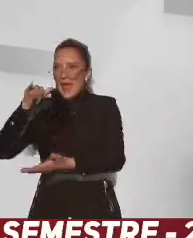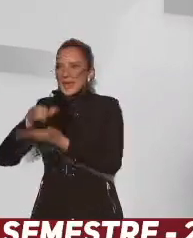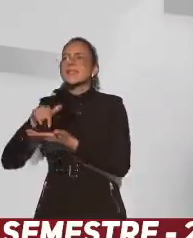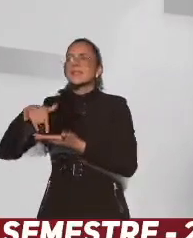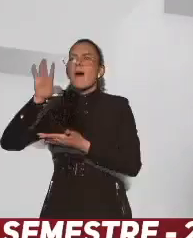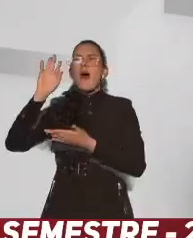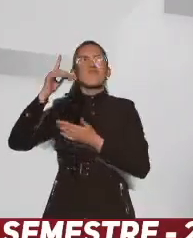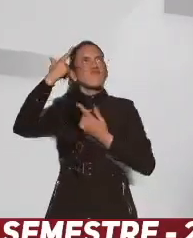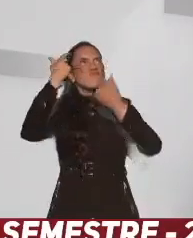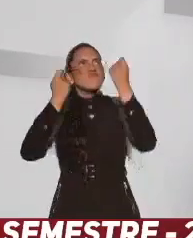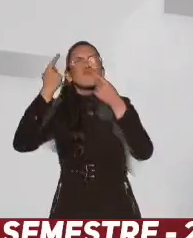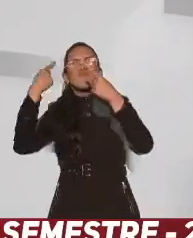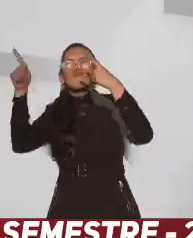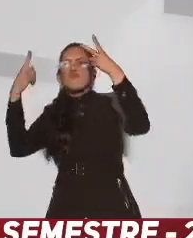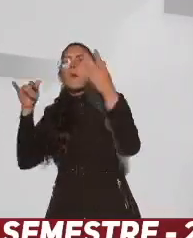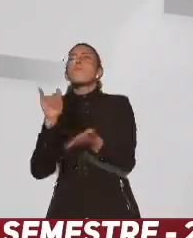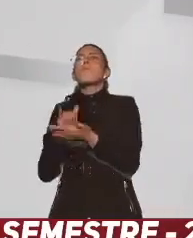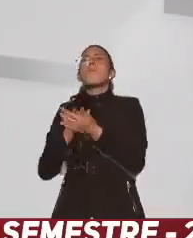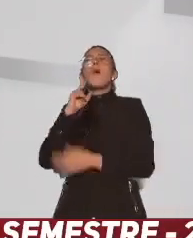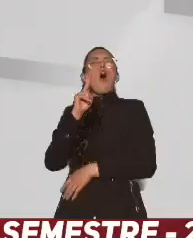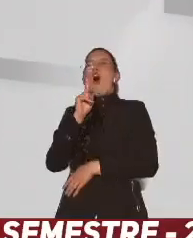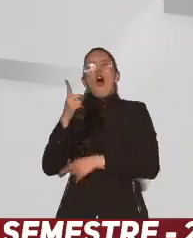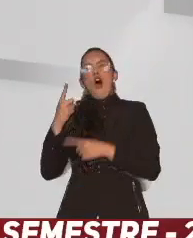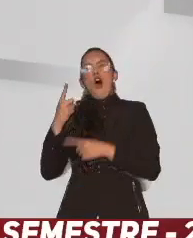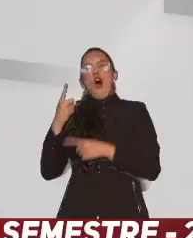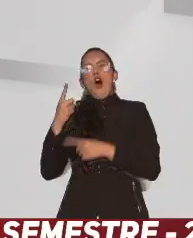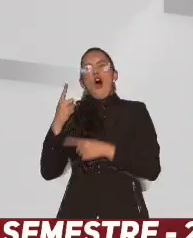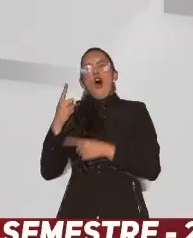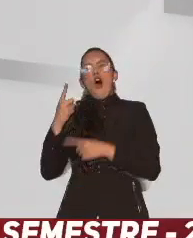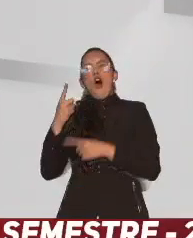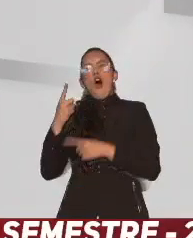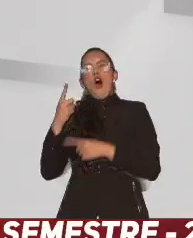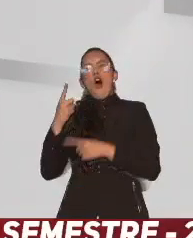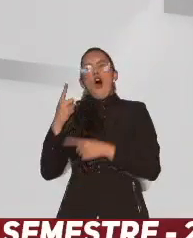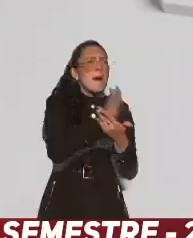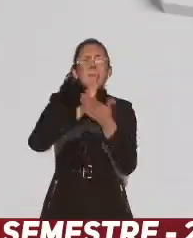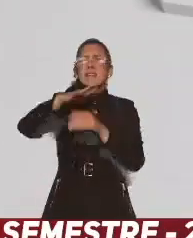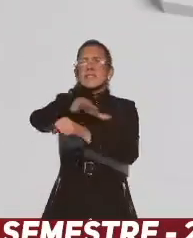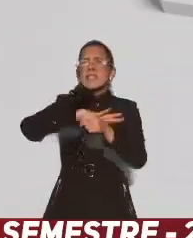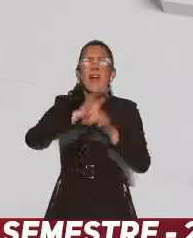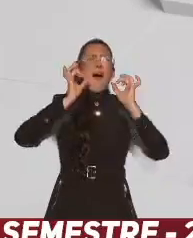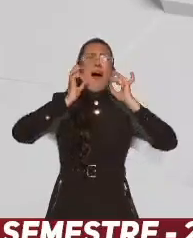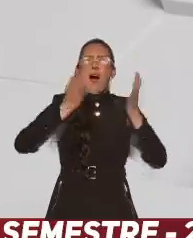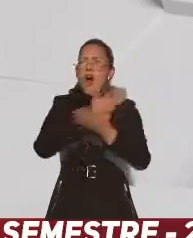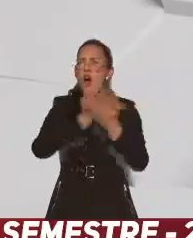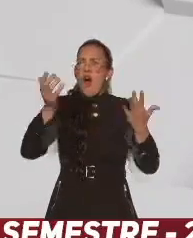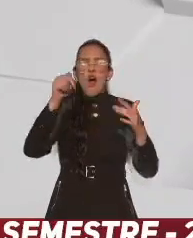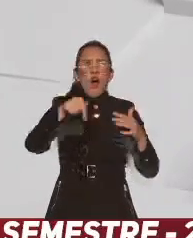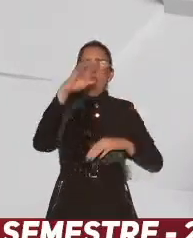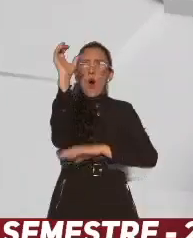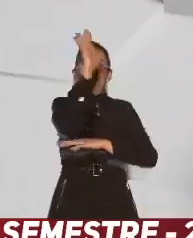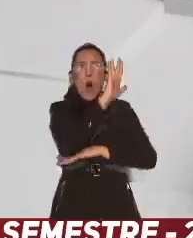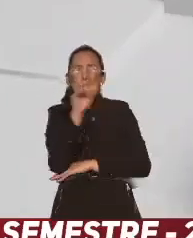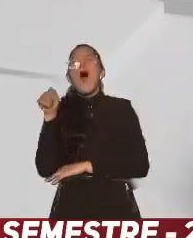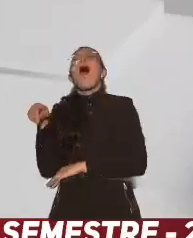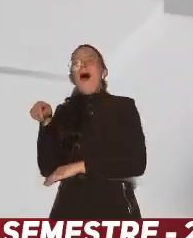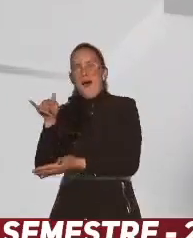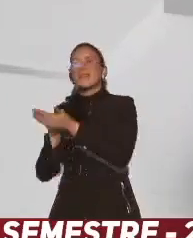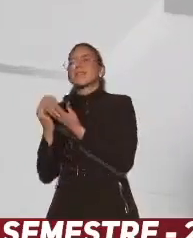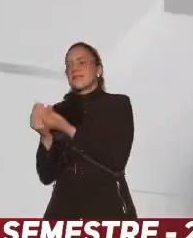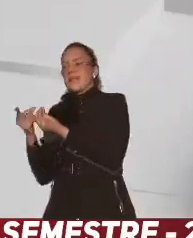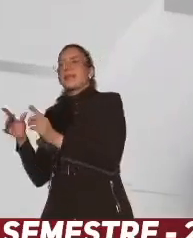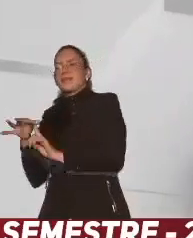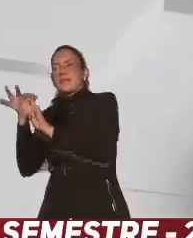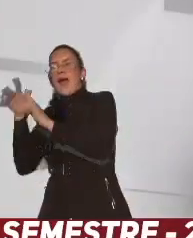de atención y prevención de desastres para la atención de las diversas emergencias presentadas en el país durante el segundo semestre del